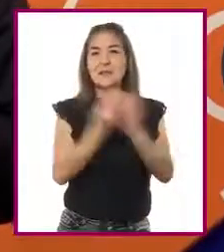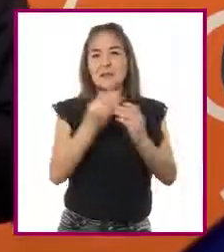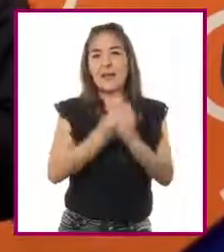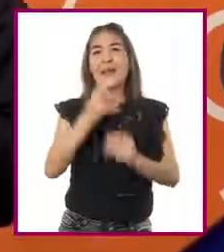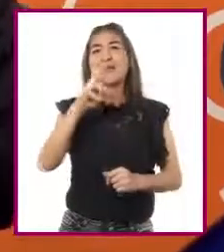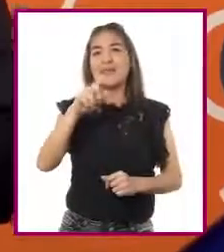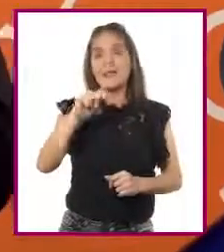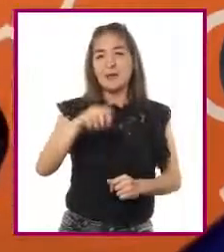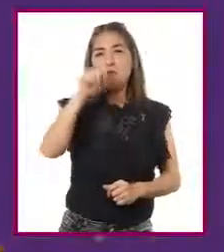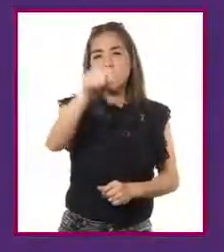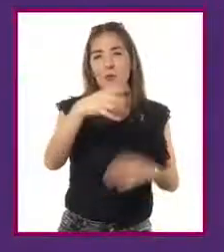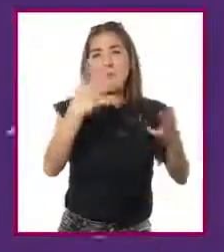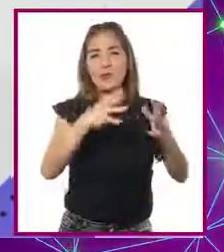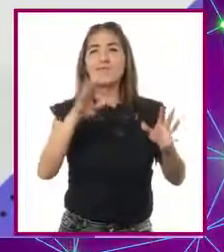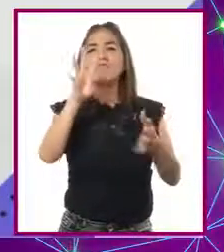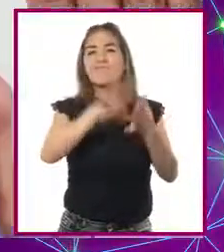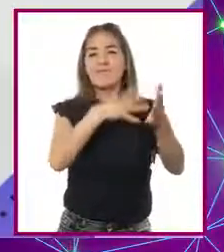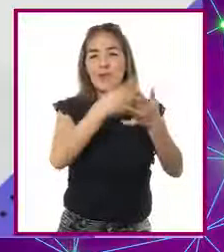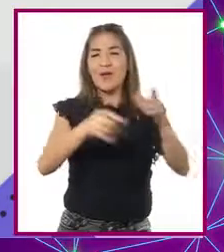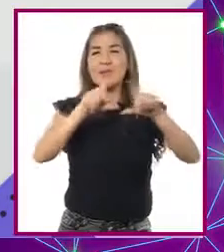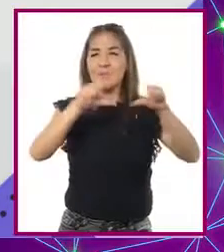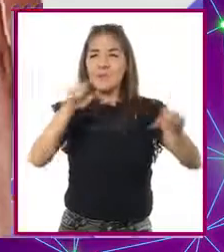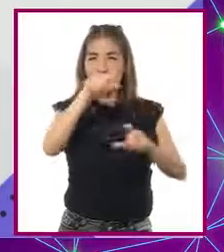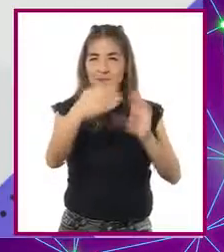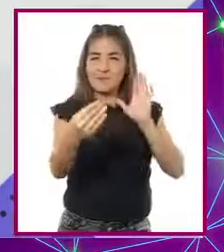es completar el siguiente cuadro.